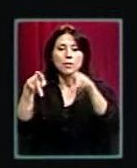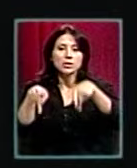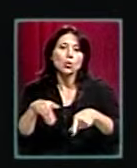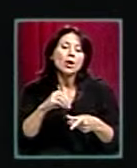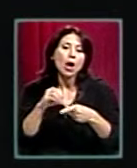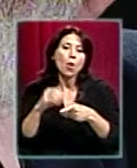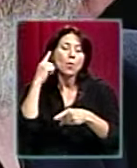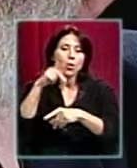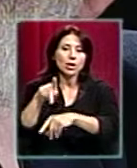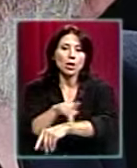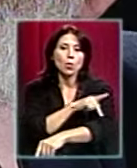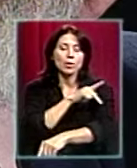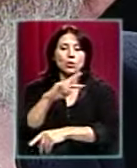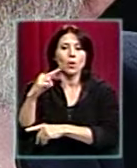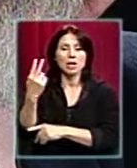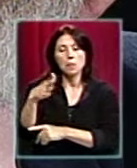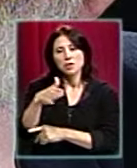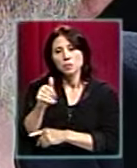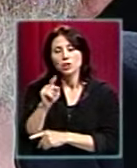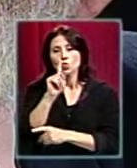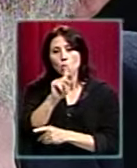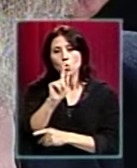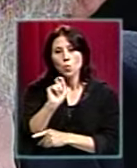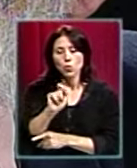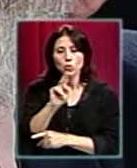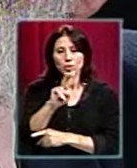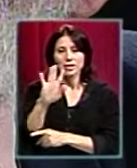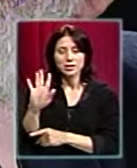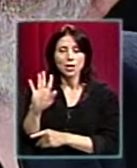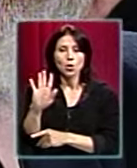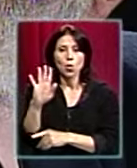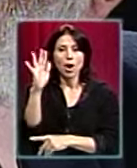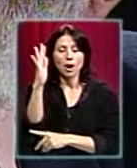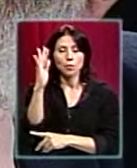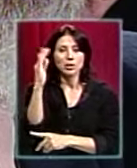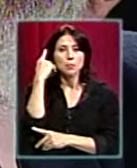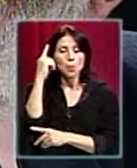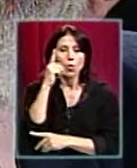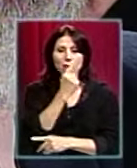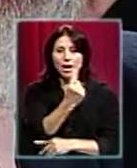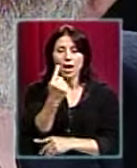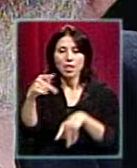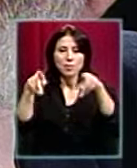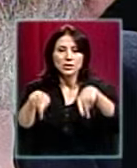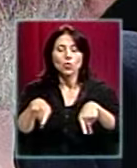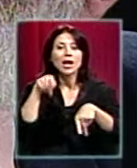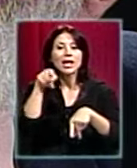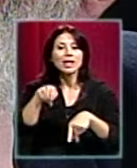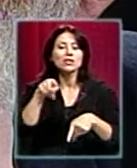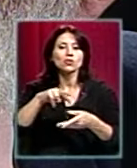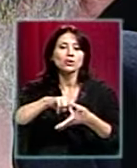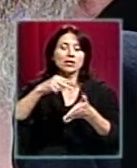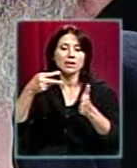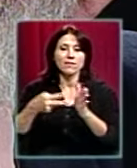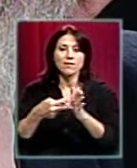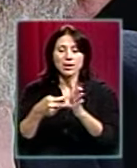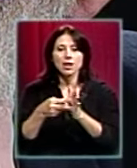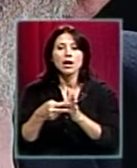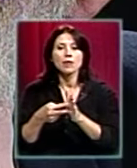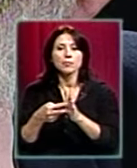sería 1.25 aproximadamente árboles por habitante, ¿verdad? Esto equivale, se lo decía, a una misión